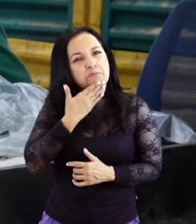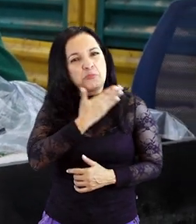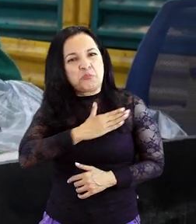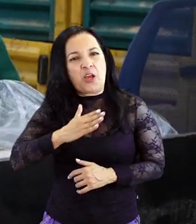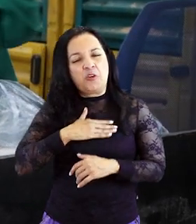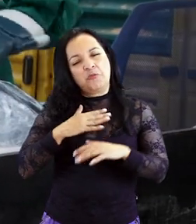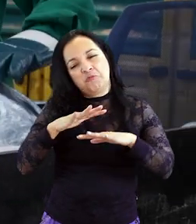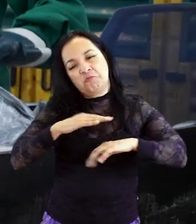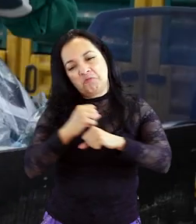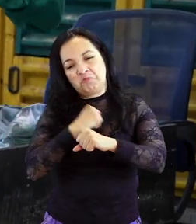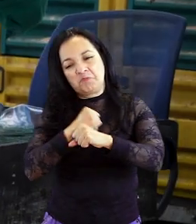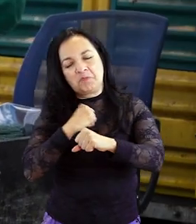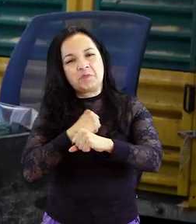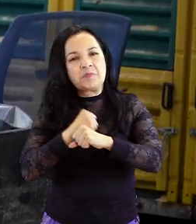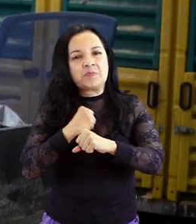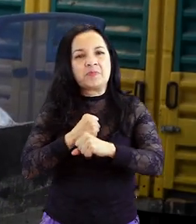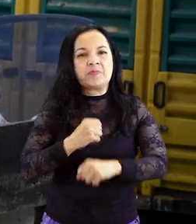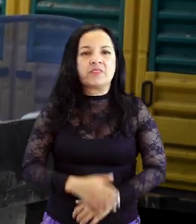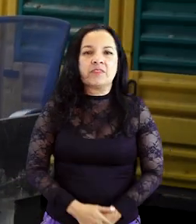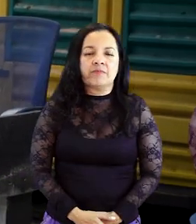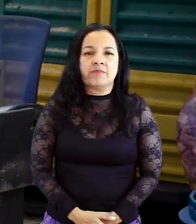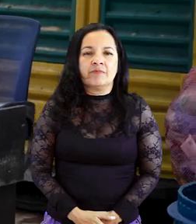sola.